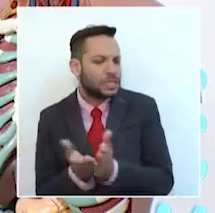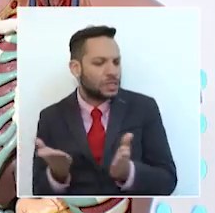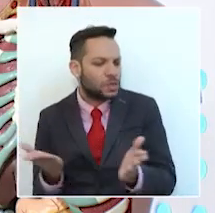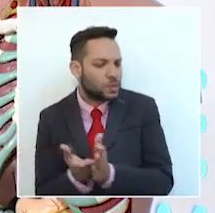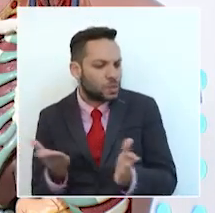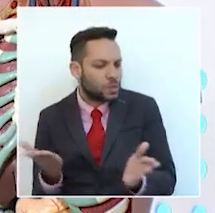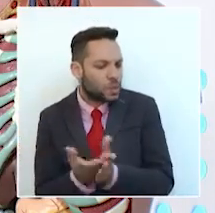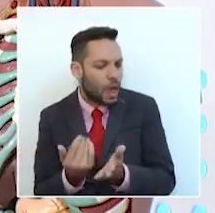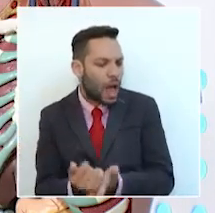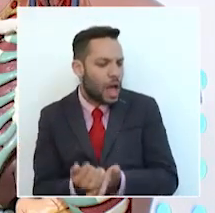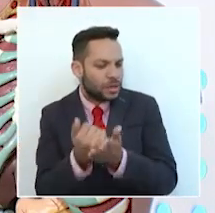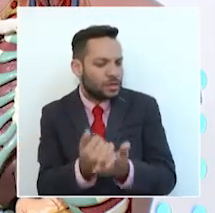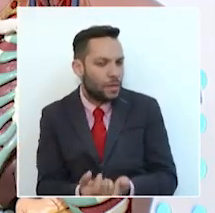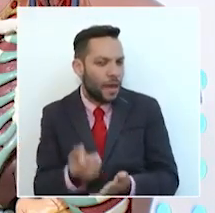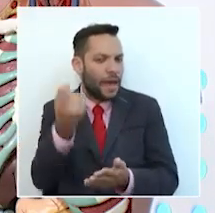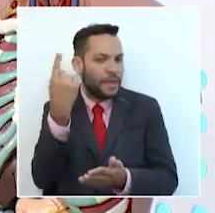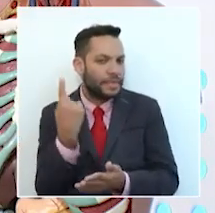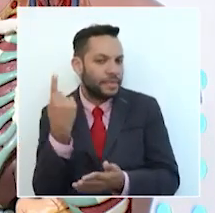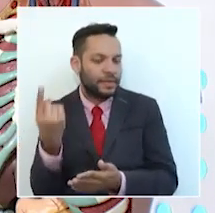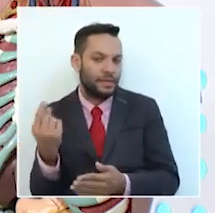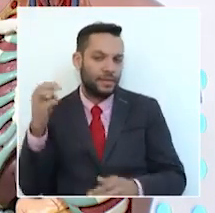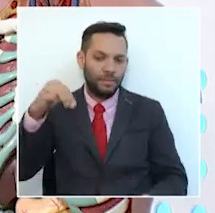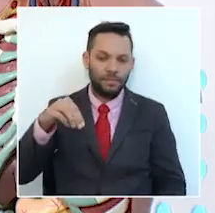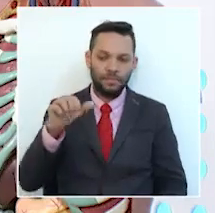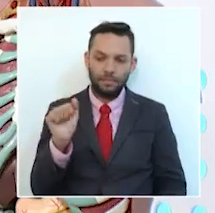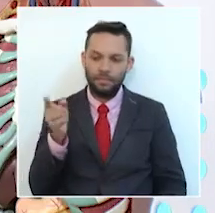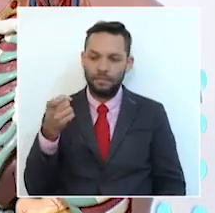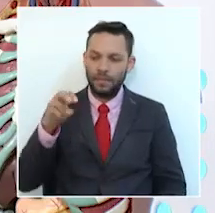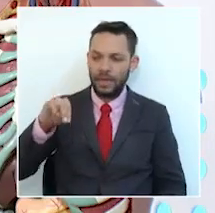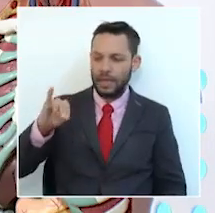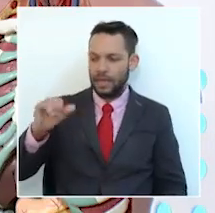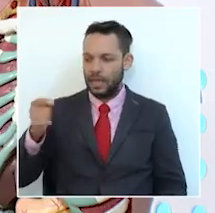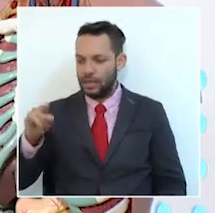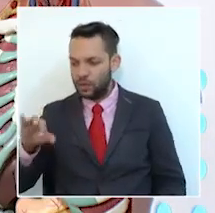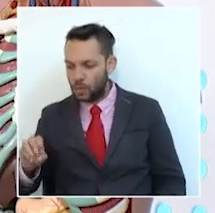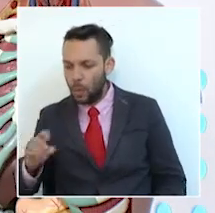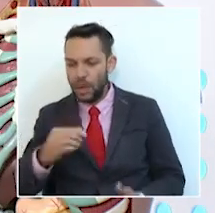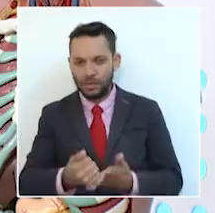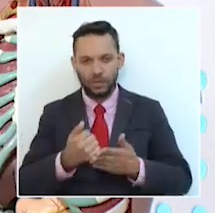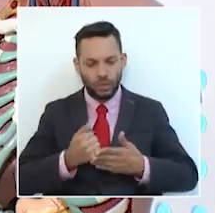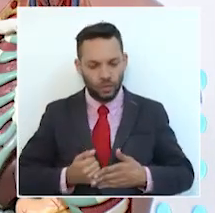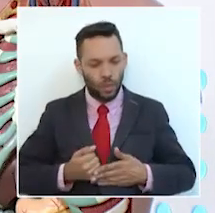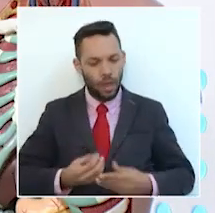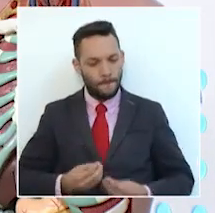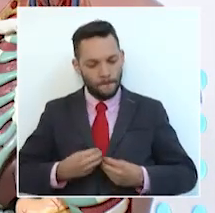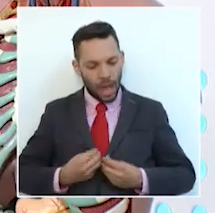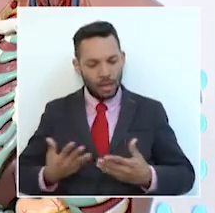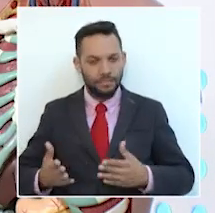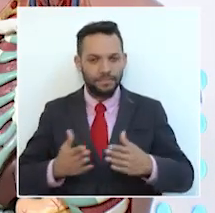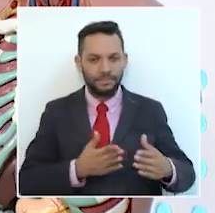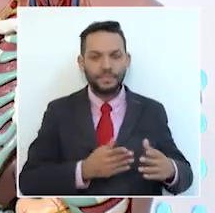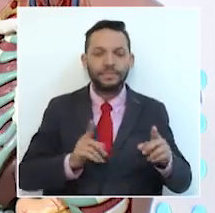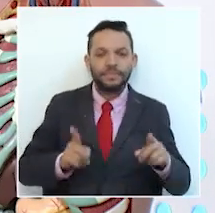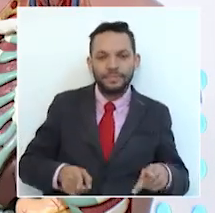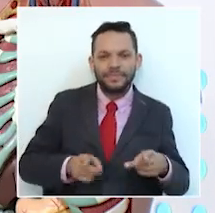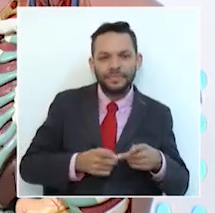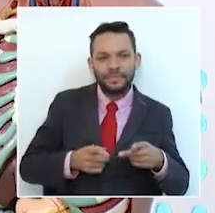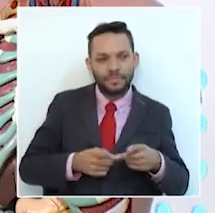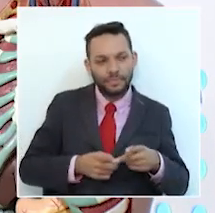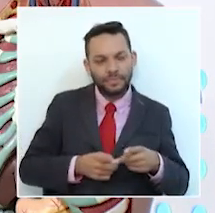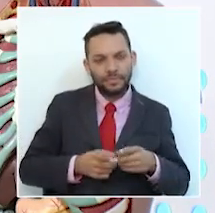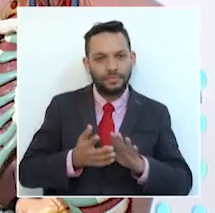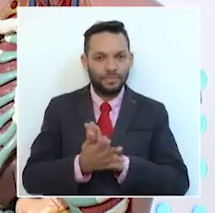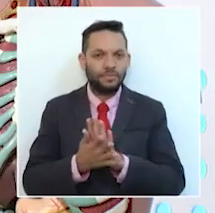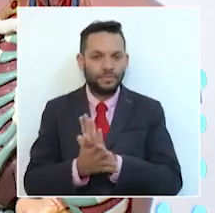mucho magnesio el cuerpo absorbe lo que necesita esa es una gran propiedad y sabe también que es una cosa muy triste y lo